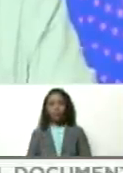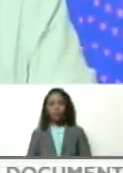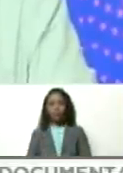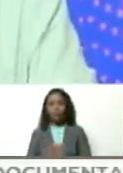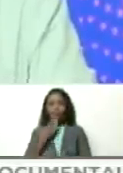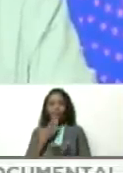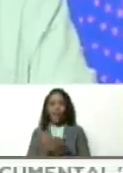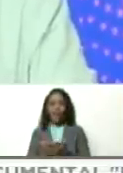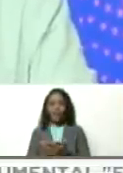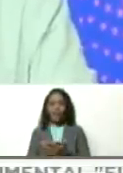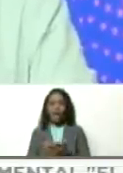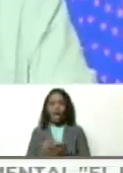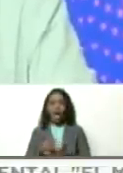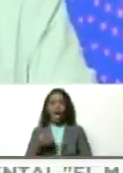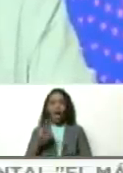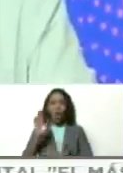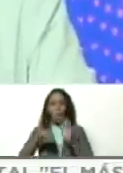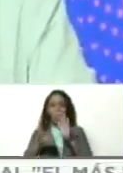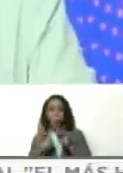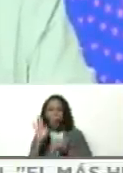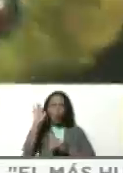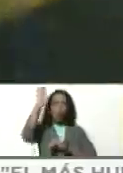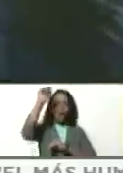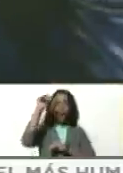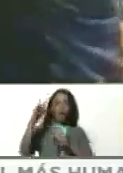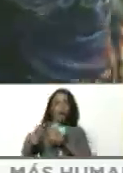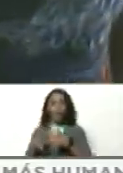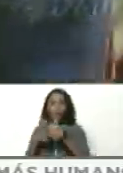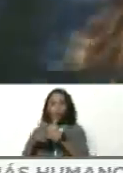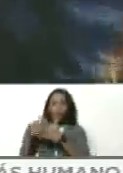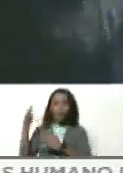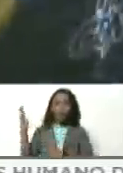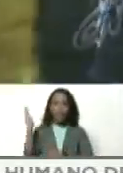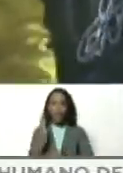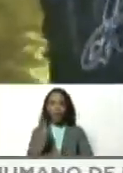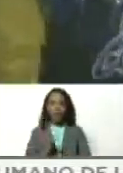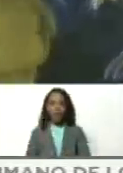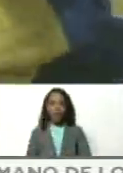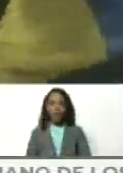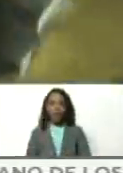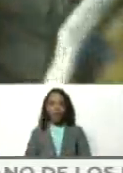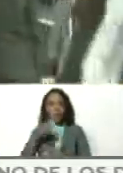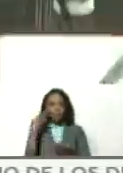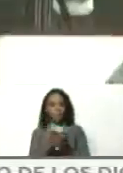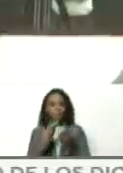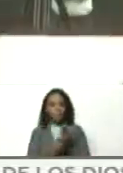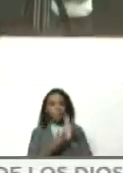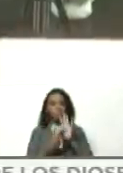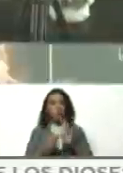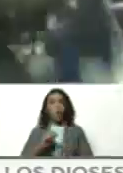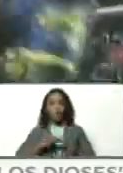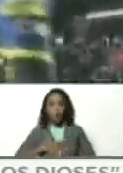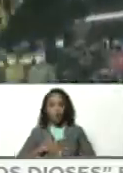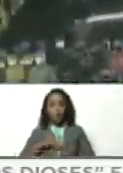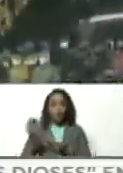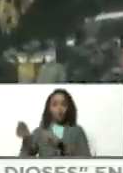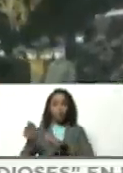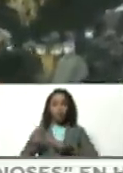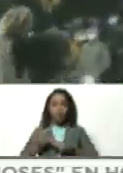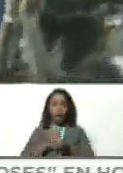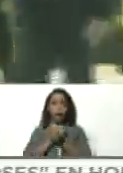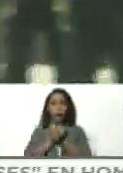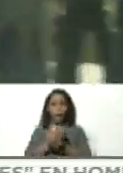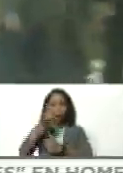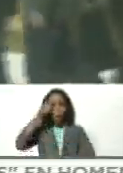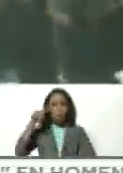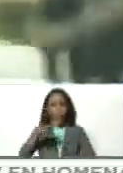Agradezco a Mimú Vargas y a los basquetbolistas de Estados Unidos que vinieron. Se demostró que podemos darnos amor, el pueblo